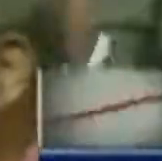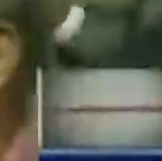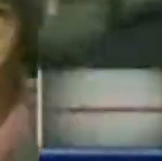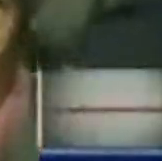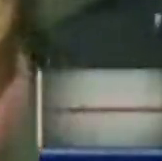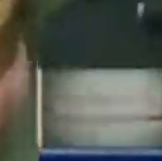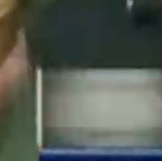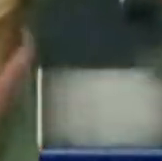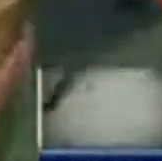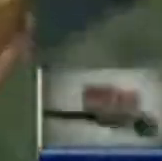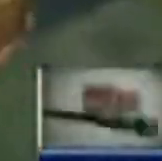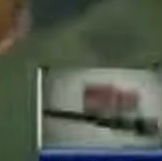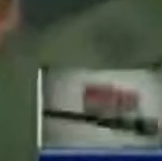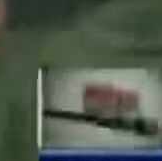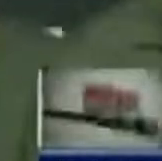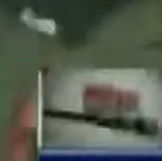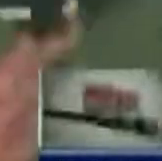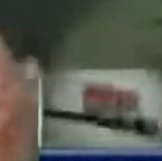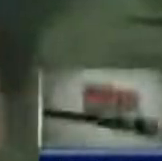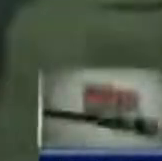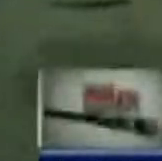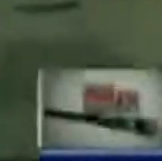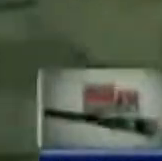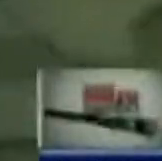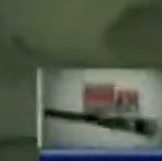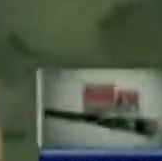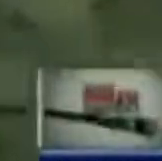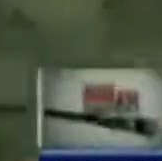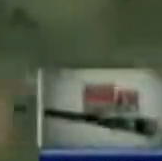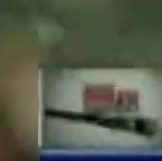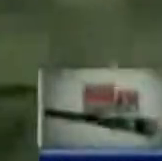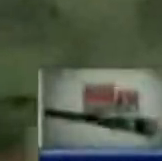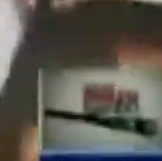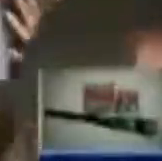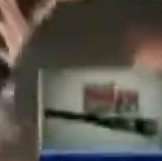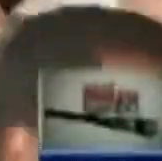eso es que la noche